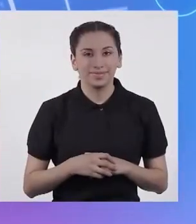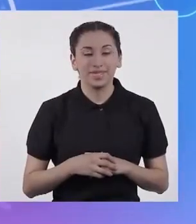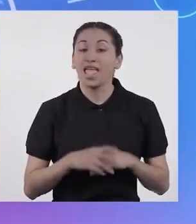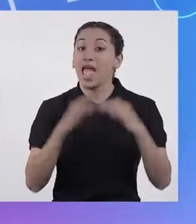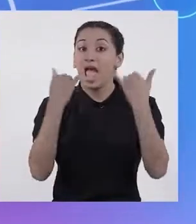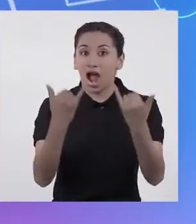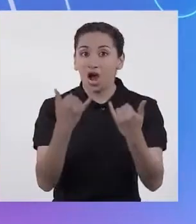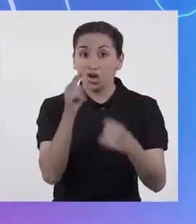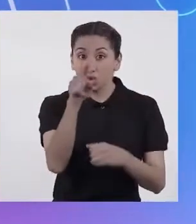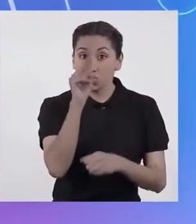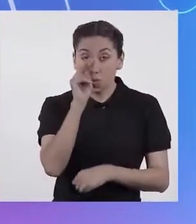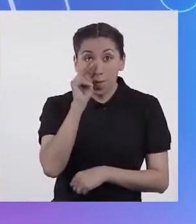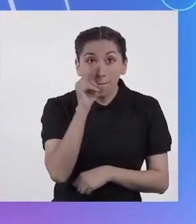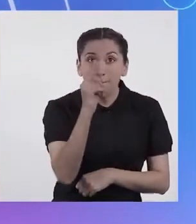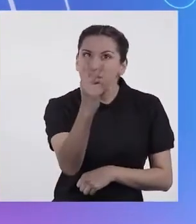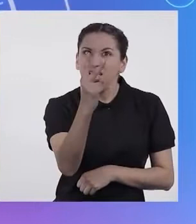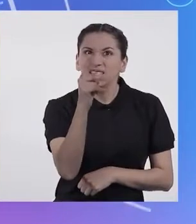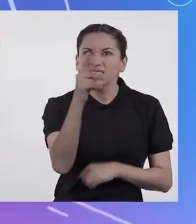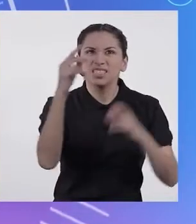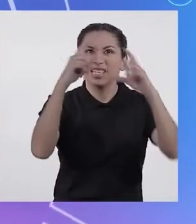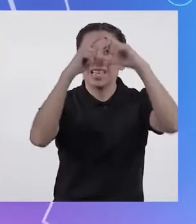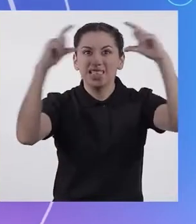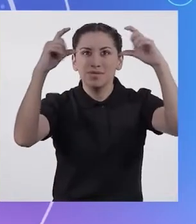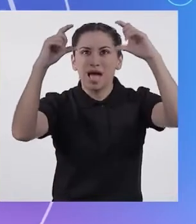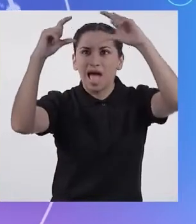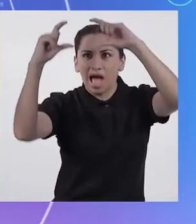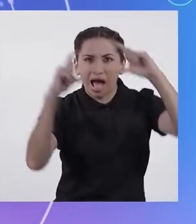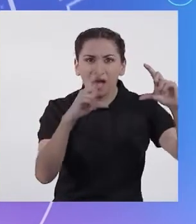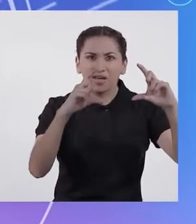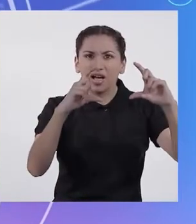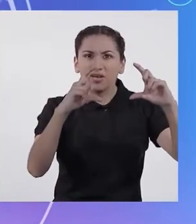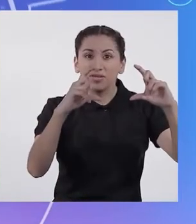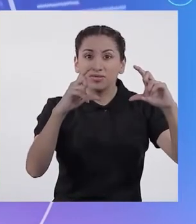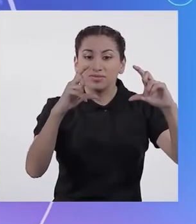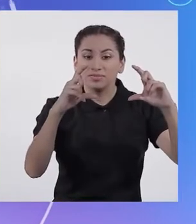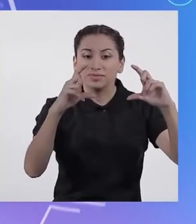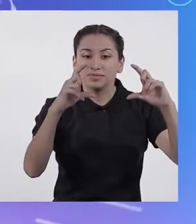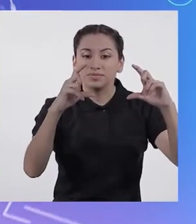Ahora, ¿ves lo que está debajo del título?